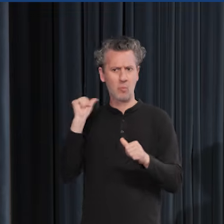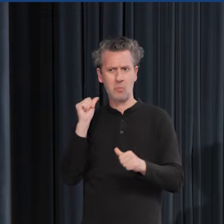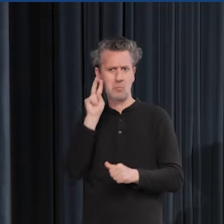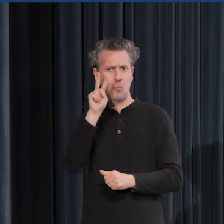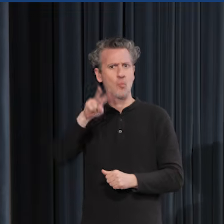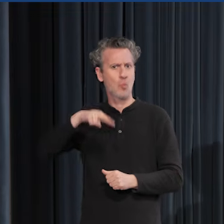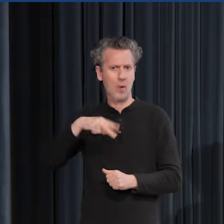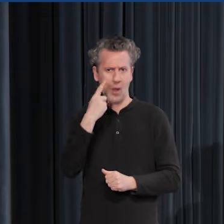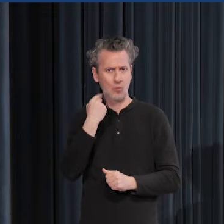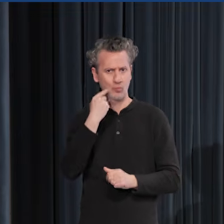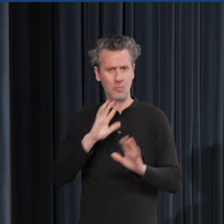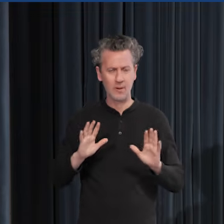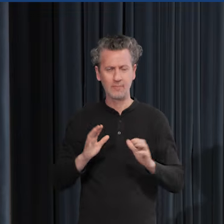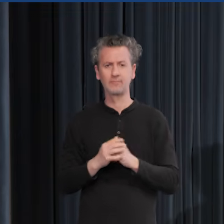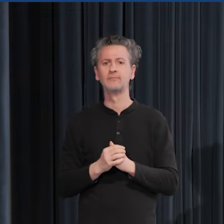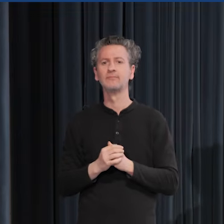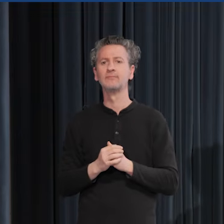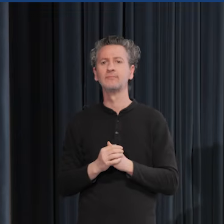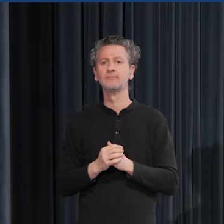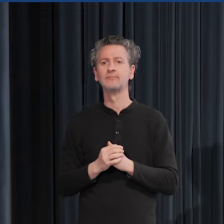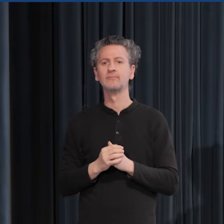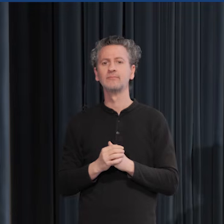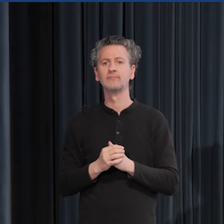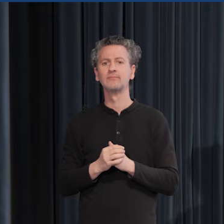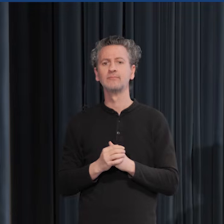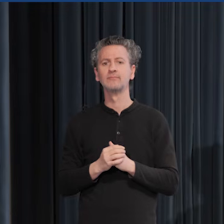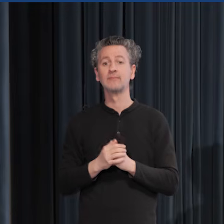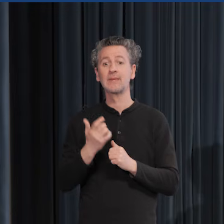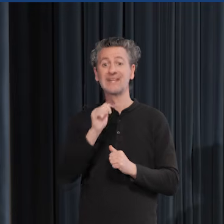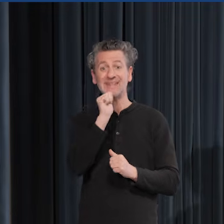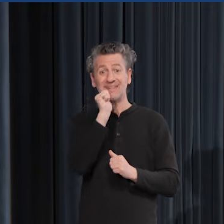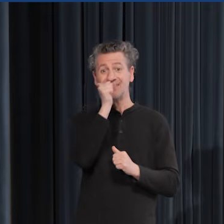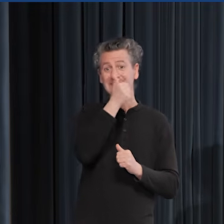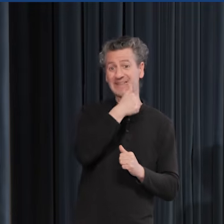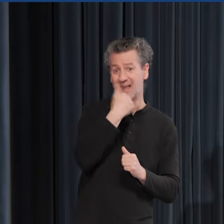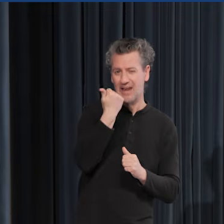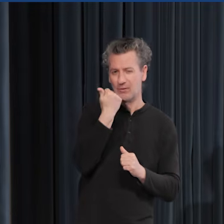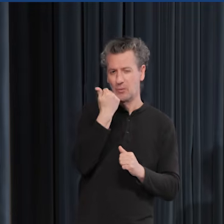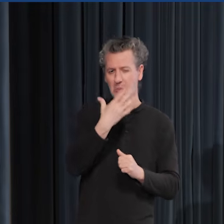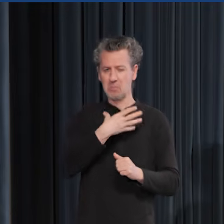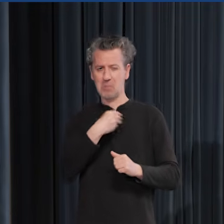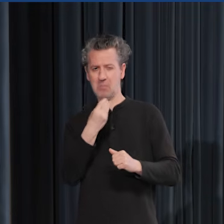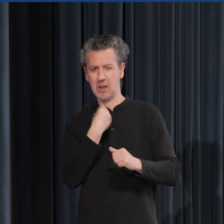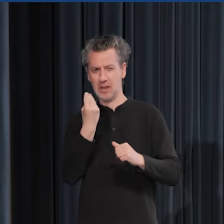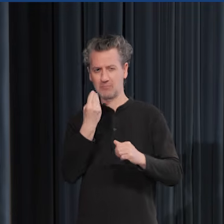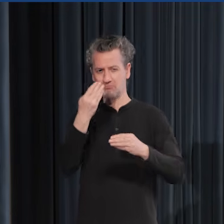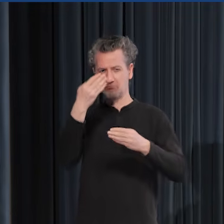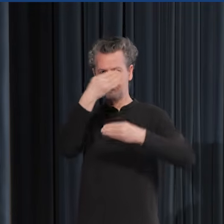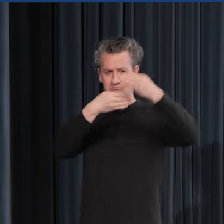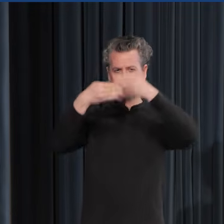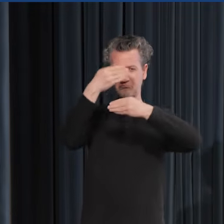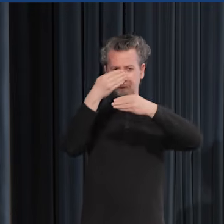hacer. Se trata de introducir secretos, mensajes secretos que